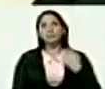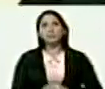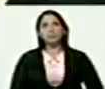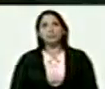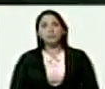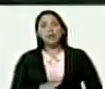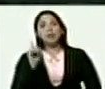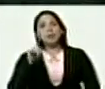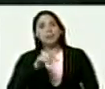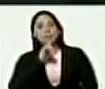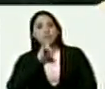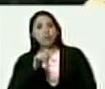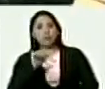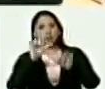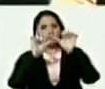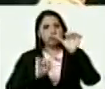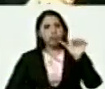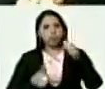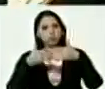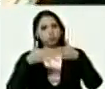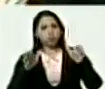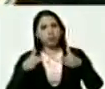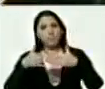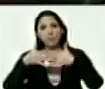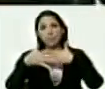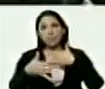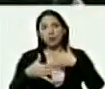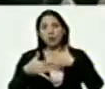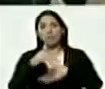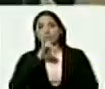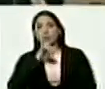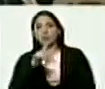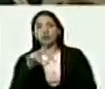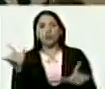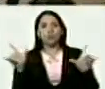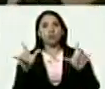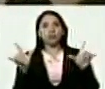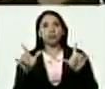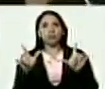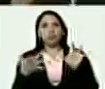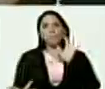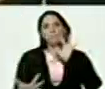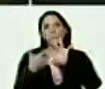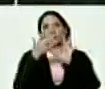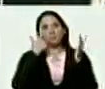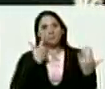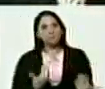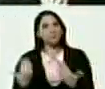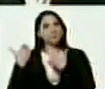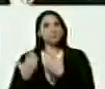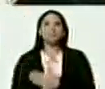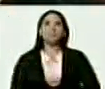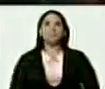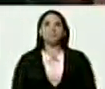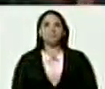supuesto, esta información será ampliada en las próximas emisiones de La Noticia. Por los momentos, retornamos el contacto. Adelante.